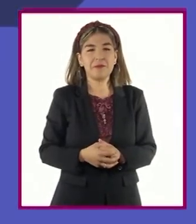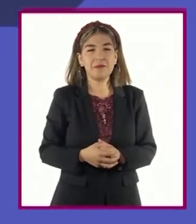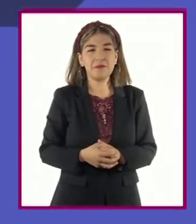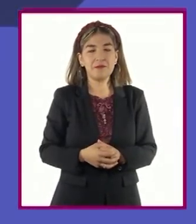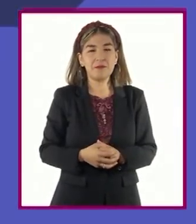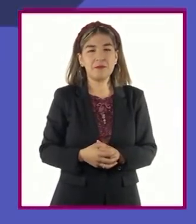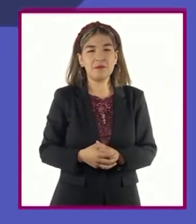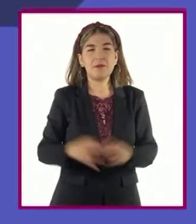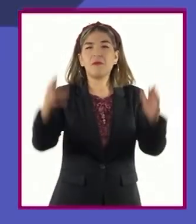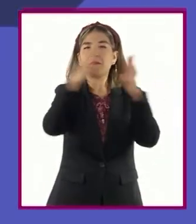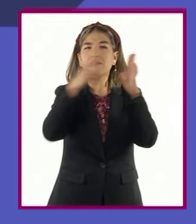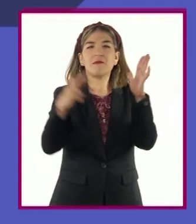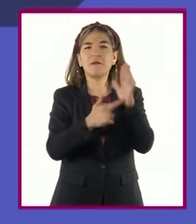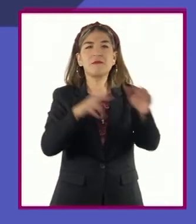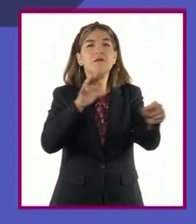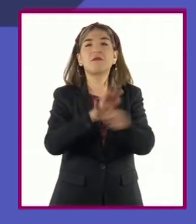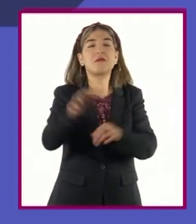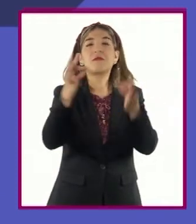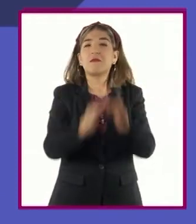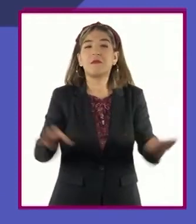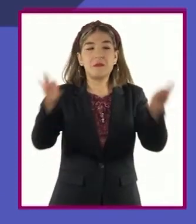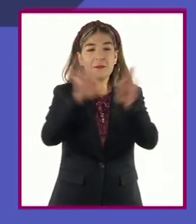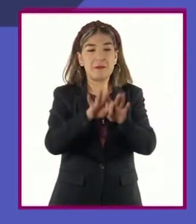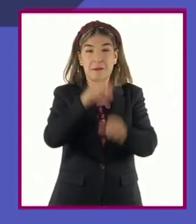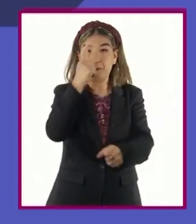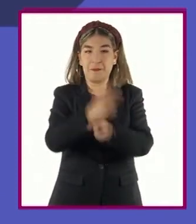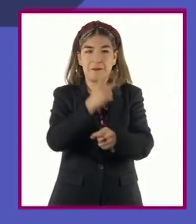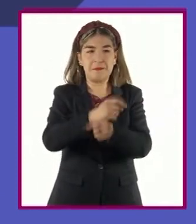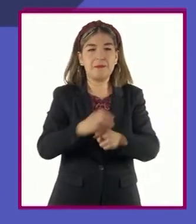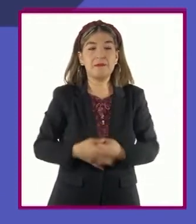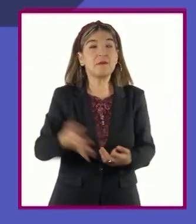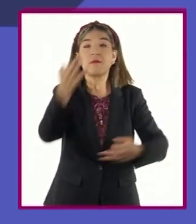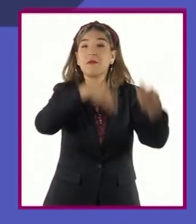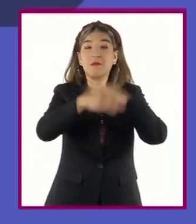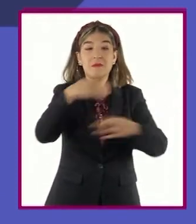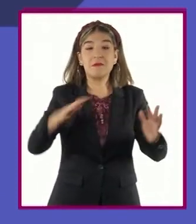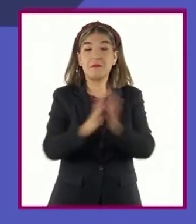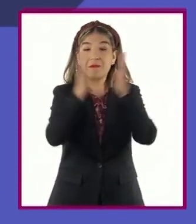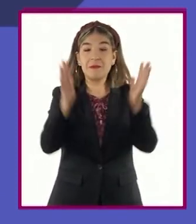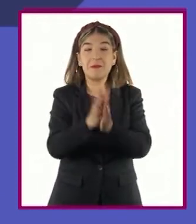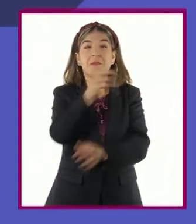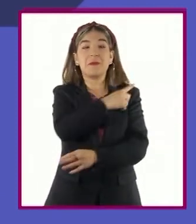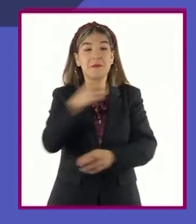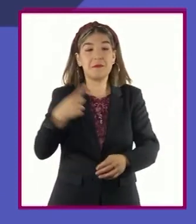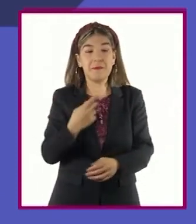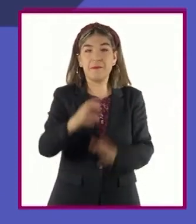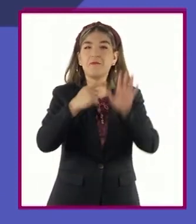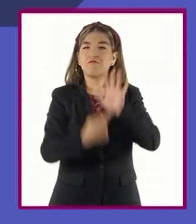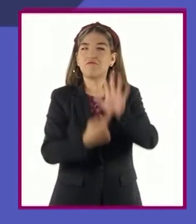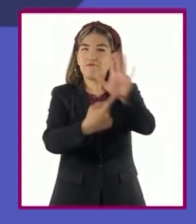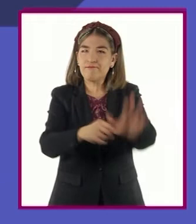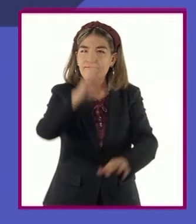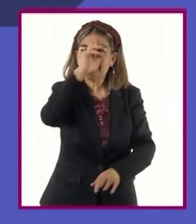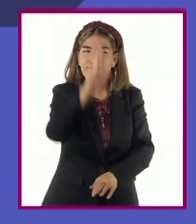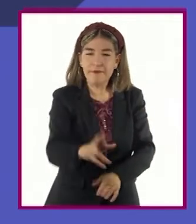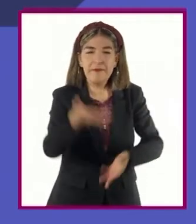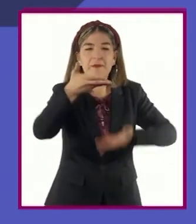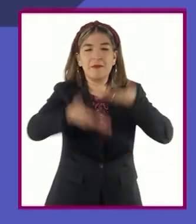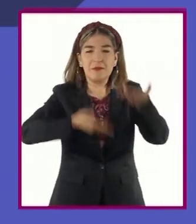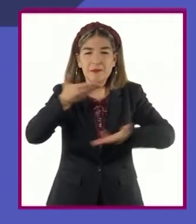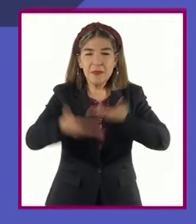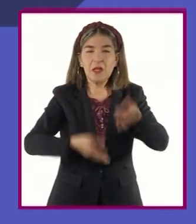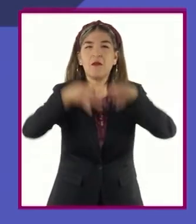Algunas de las reglas más importantes son: 1. Todos los participantes deben mostrar respeto, cordialidad